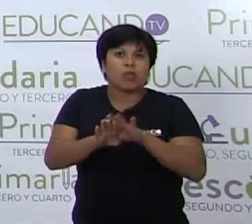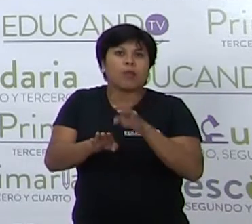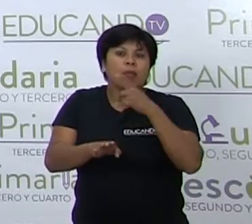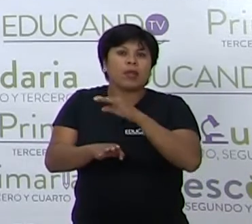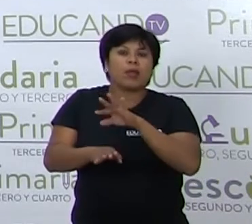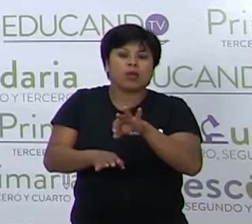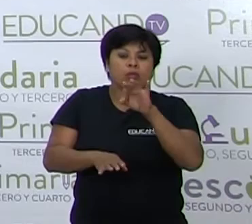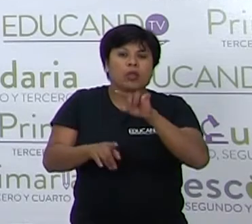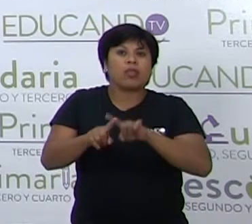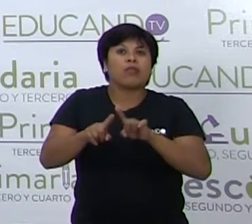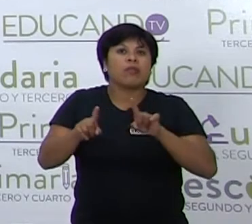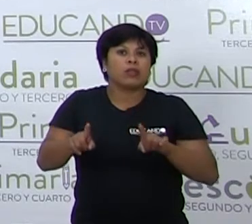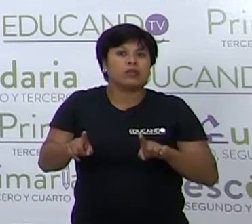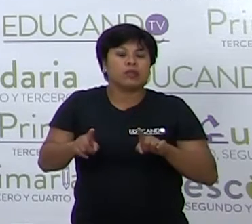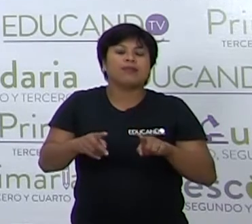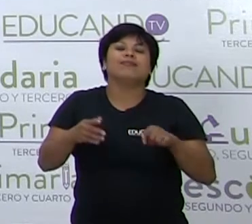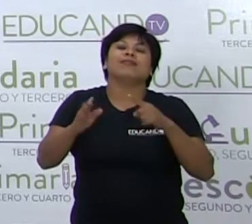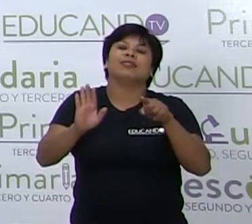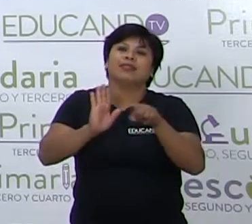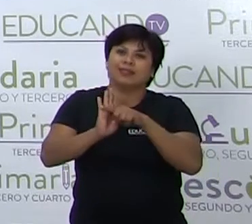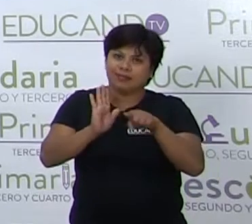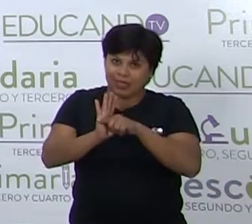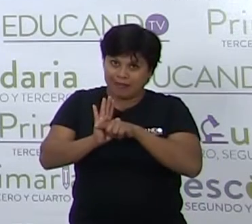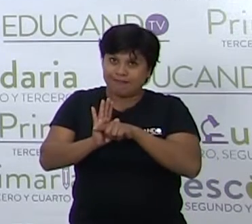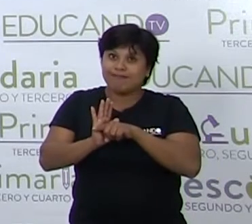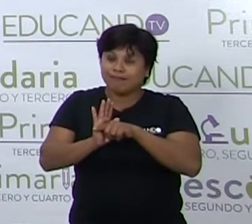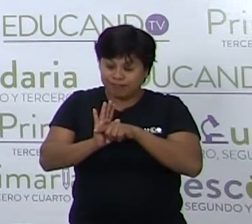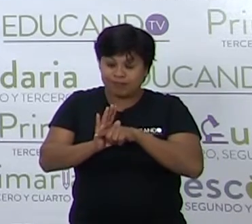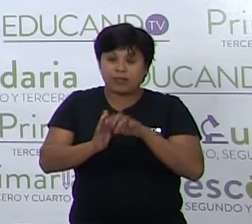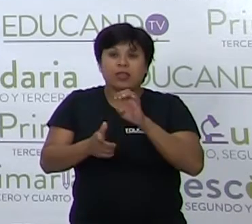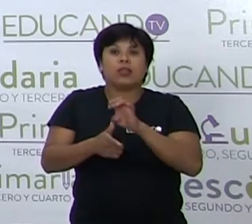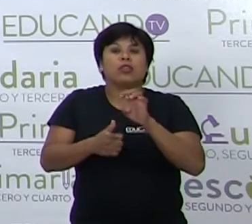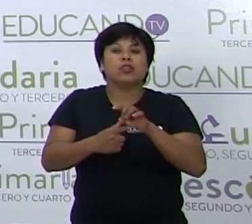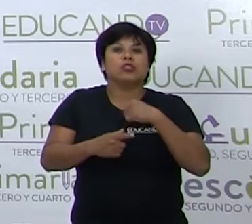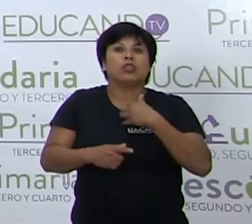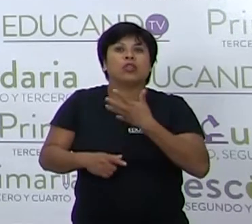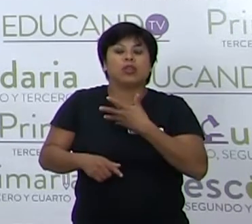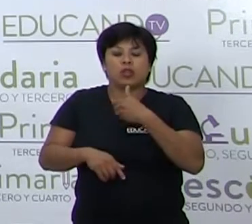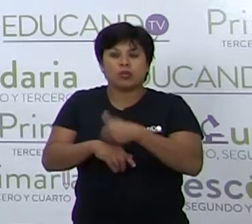diferencia? Una resta, ¿verdad? Entonces tengo el número